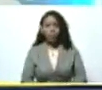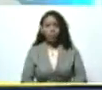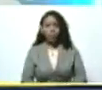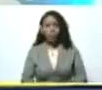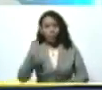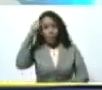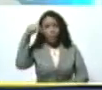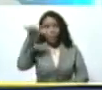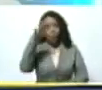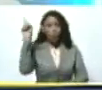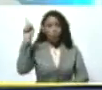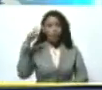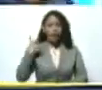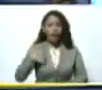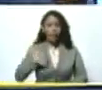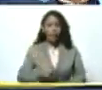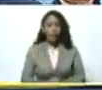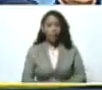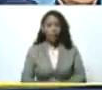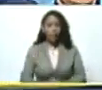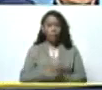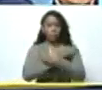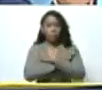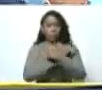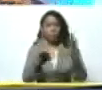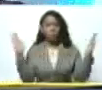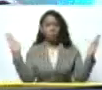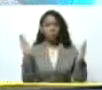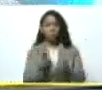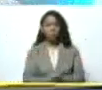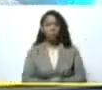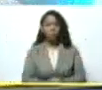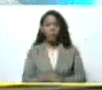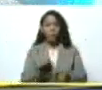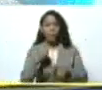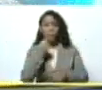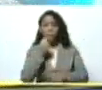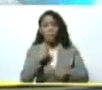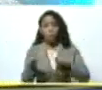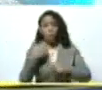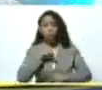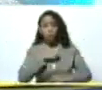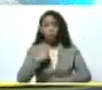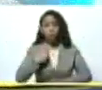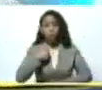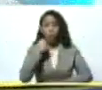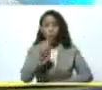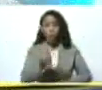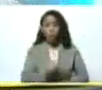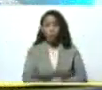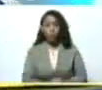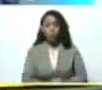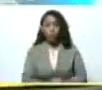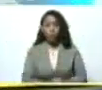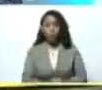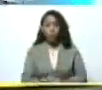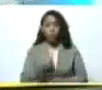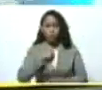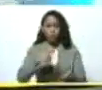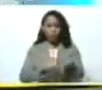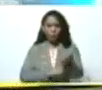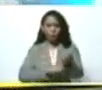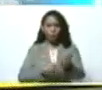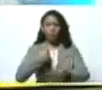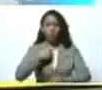del pueblo argentino. Solidaridad. Pero nosotros, se los digo, con indignación